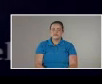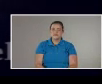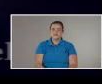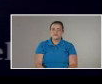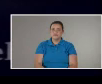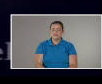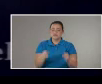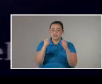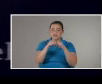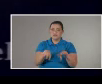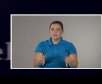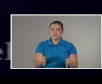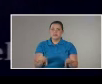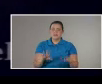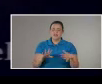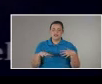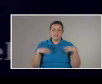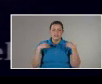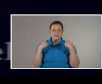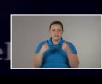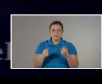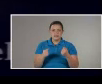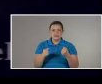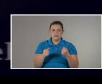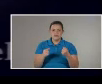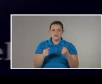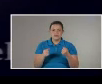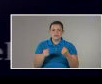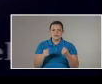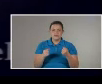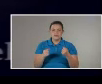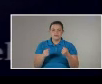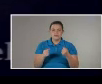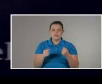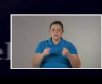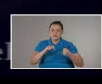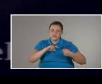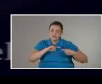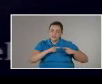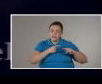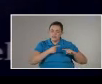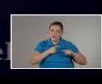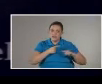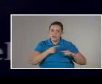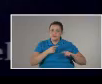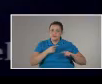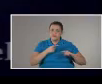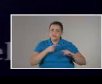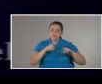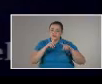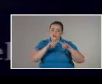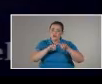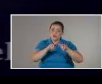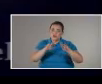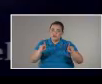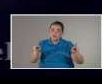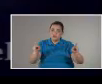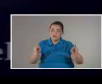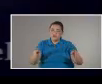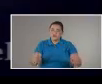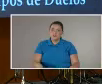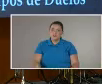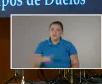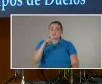La pérdida de la salud nos hace enfrentar un tipo de duelo. Un divorcio, por supuesto, es un duelo para toda una casa.